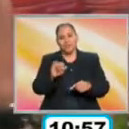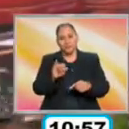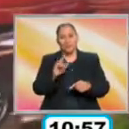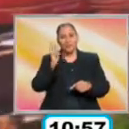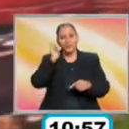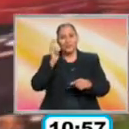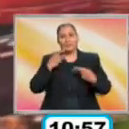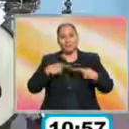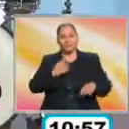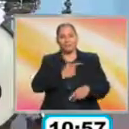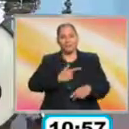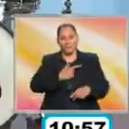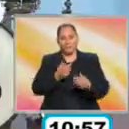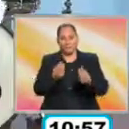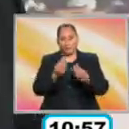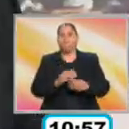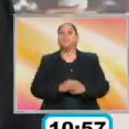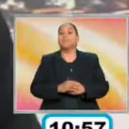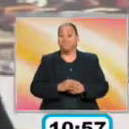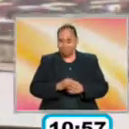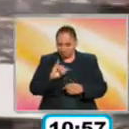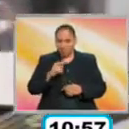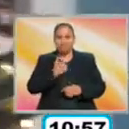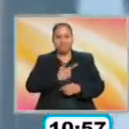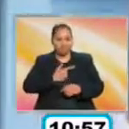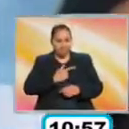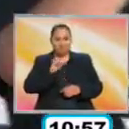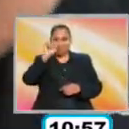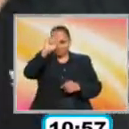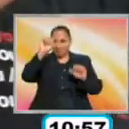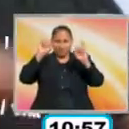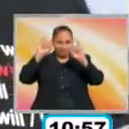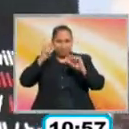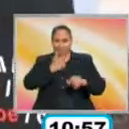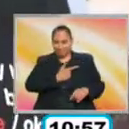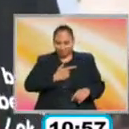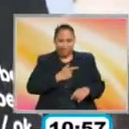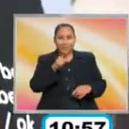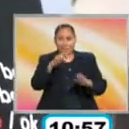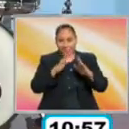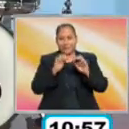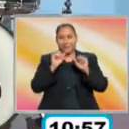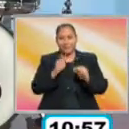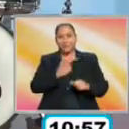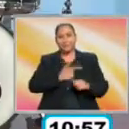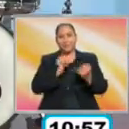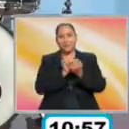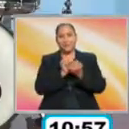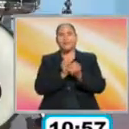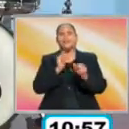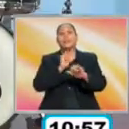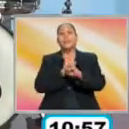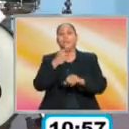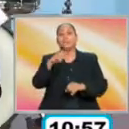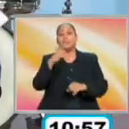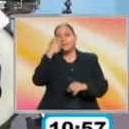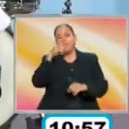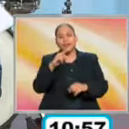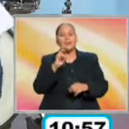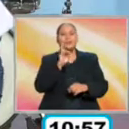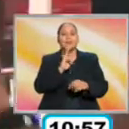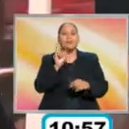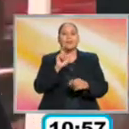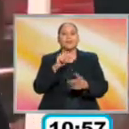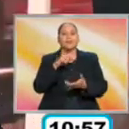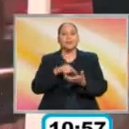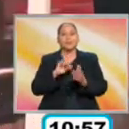esperamos que a la gente le guste un montón. Nos gustó, ¿verdad, muchachos? Y en casa seguramente también. Redes sociales para que estén pendientes de sus